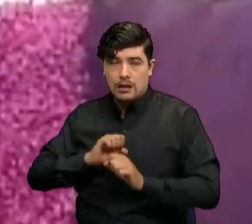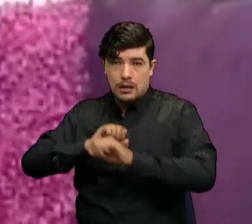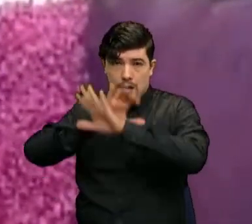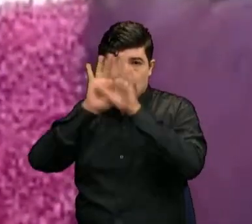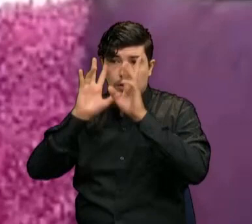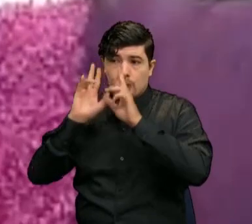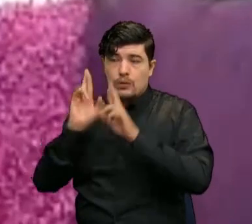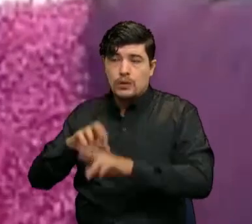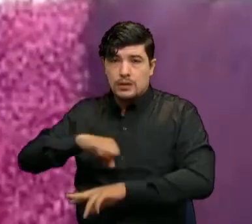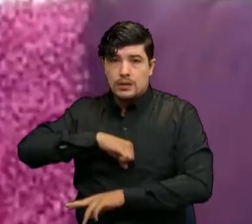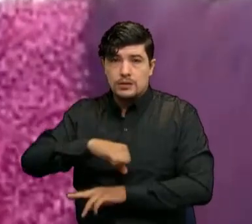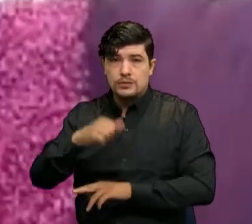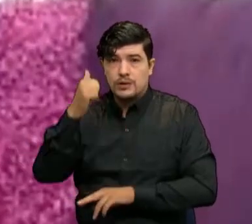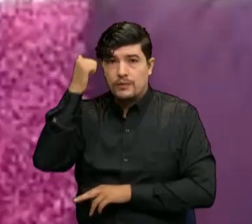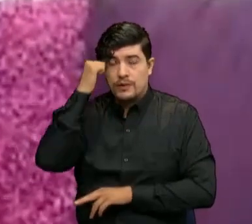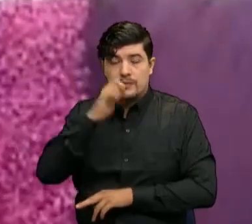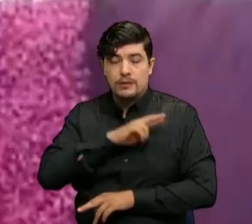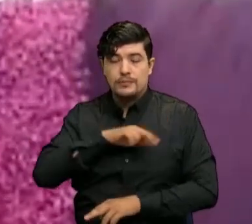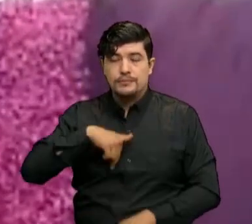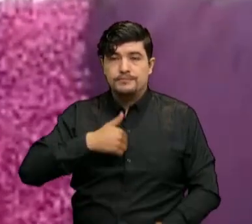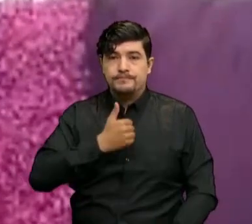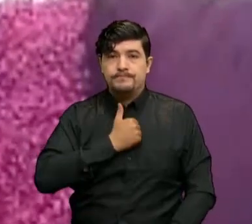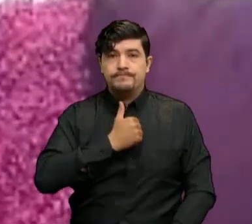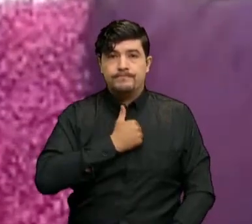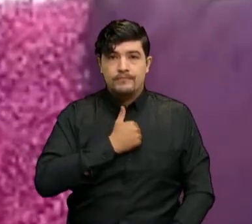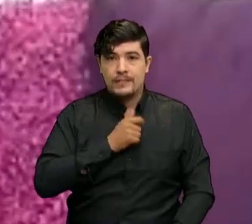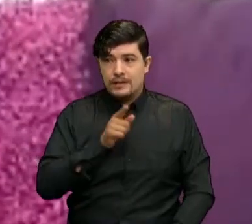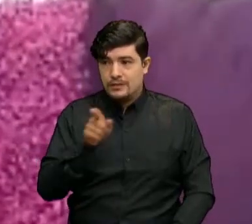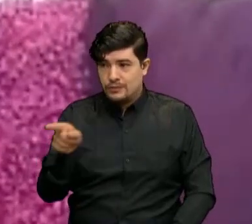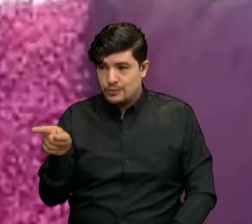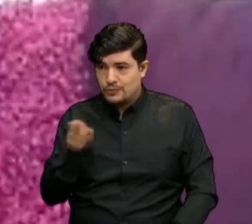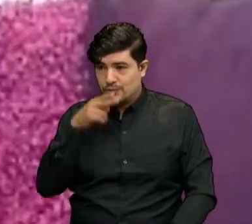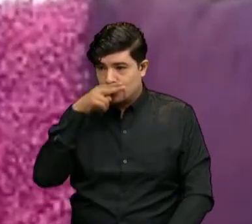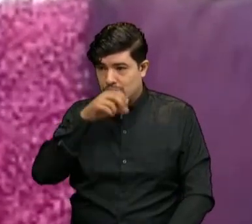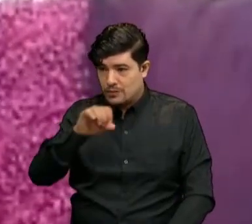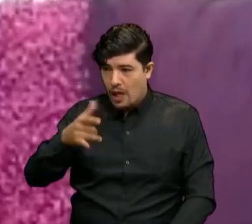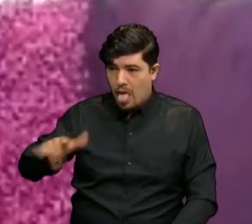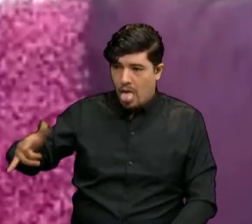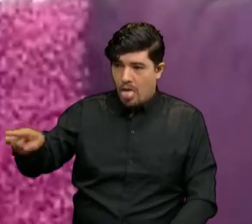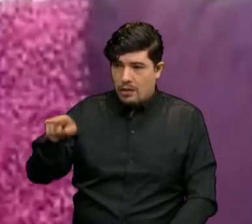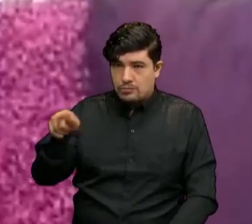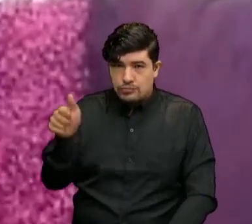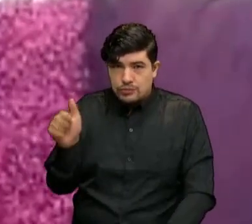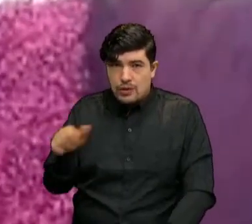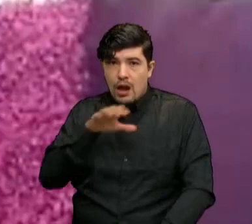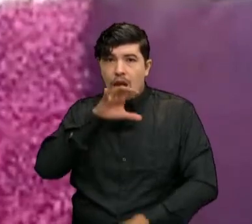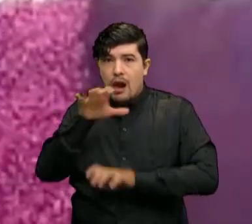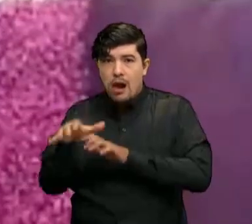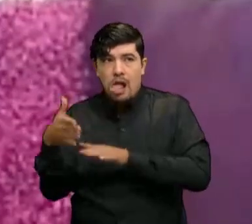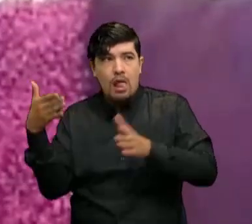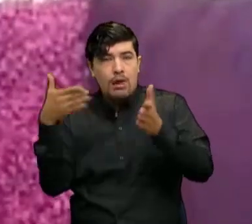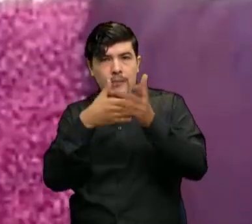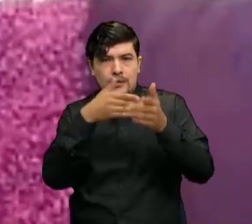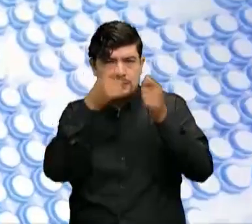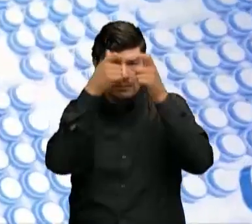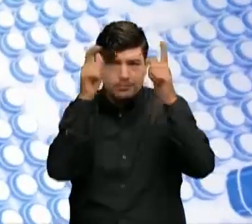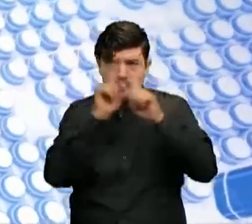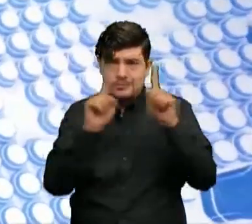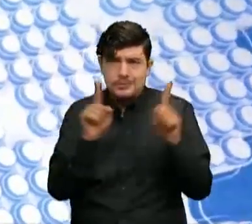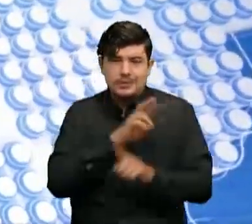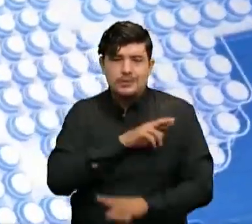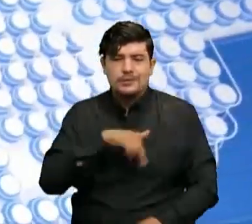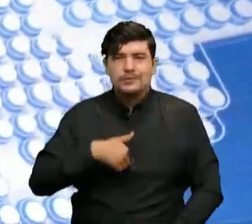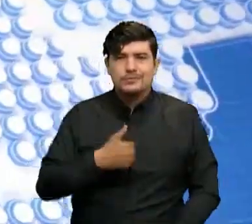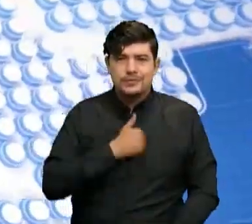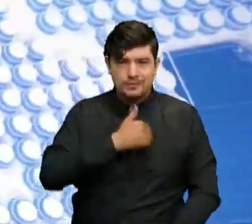los maestros, pero los hacemos nosotros mismos. Los maestros en la calle estamos reclamando la financiación de la educación.